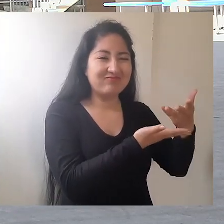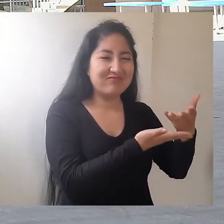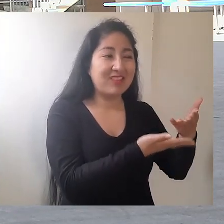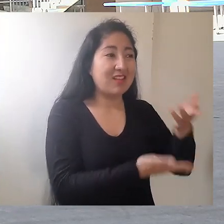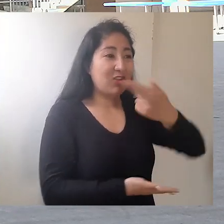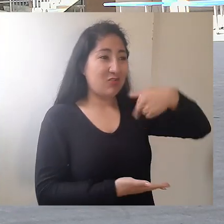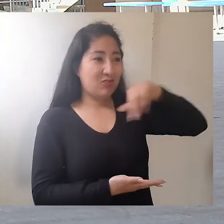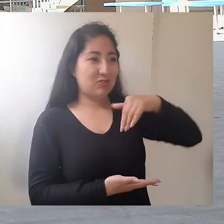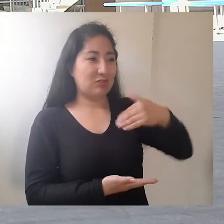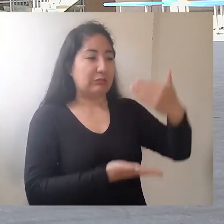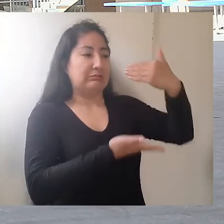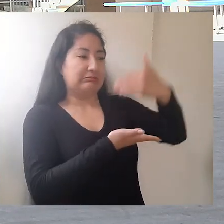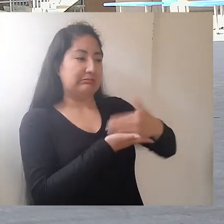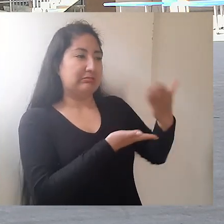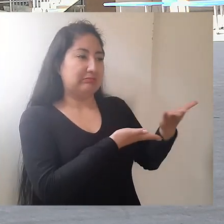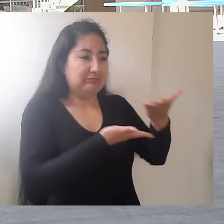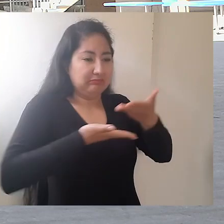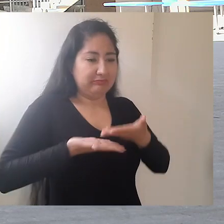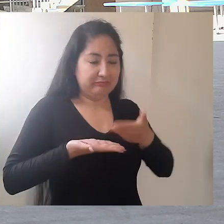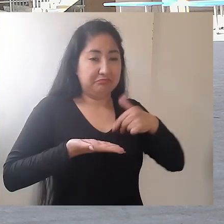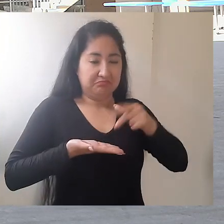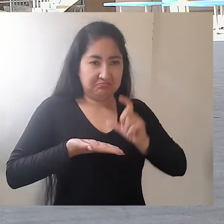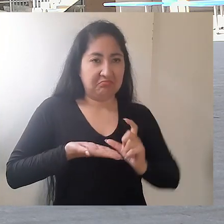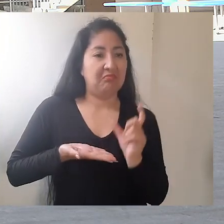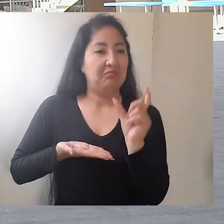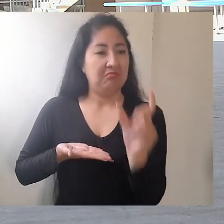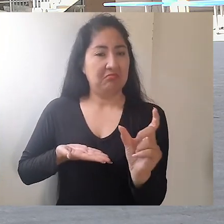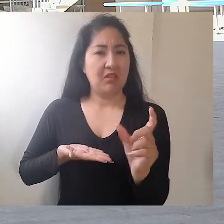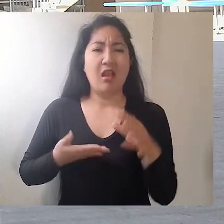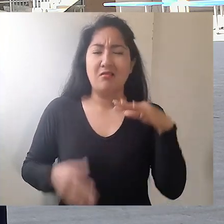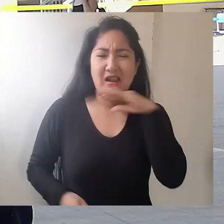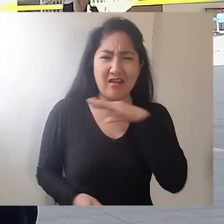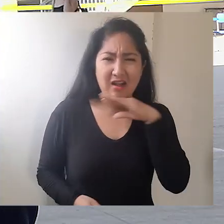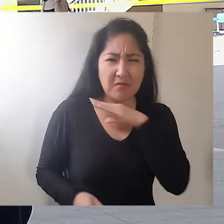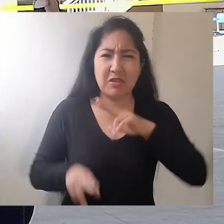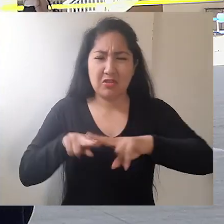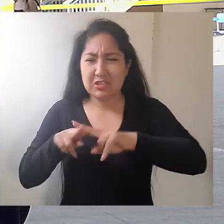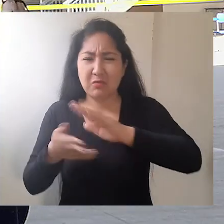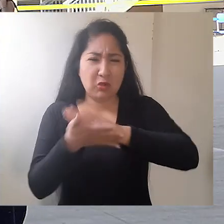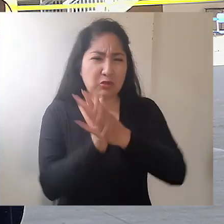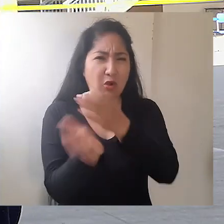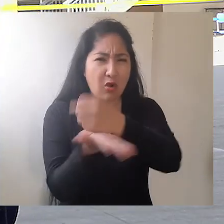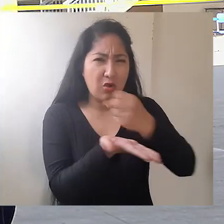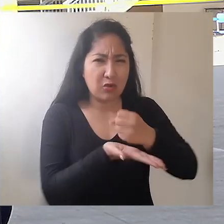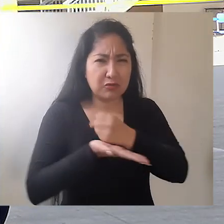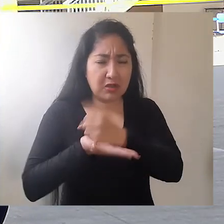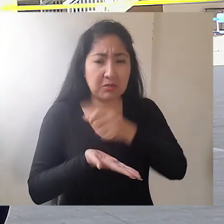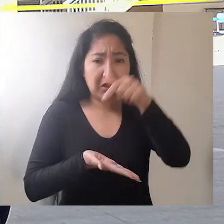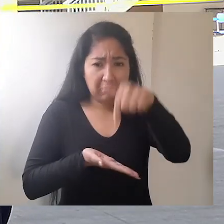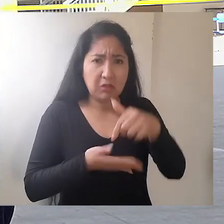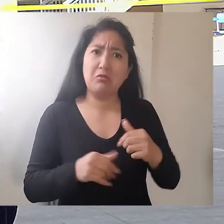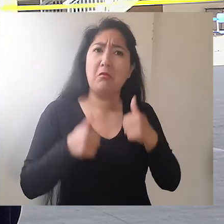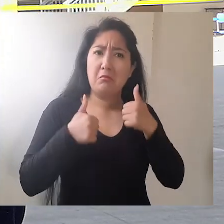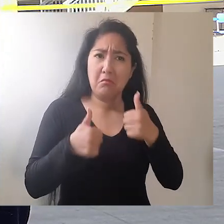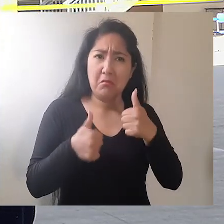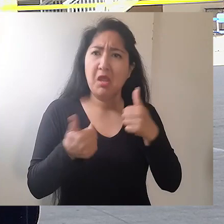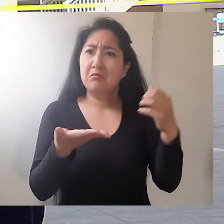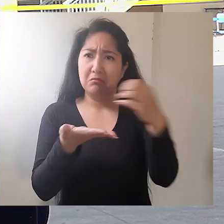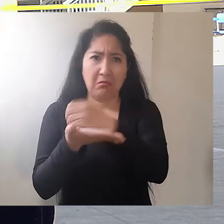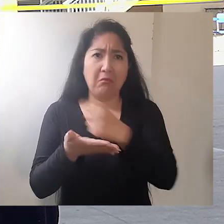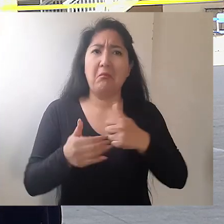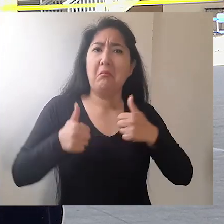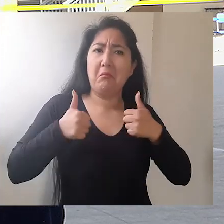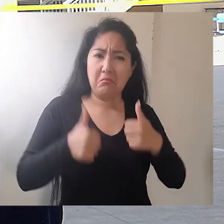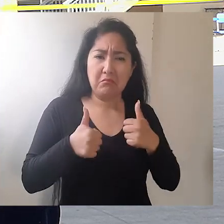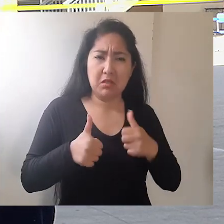internos. Nos vimos en la obligación nosotros de este año, digamos, de entregarla a nosotros. Muy rápidamente hicimos la operatividad y esto ha resultado, desde mi